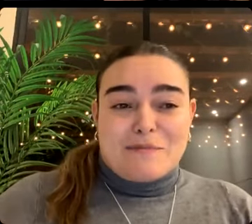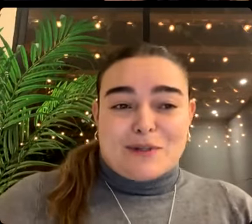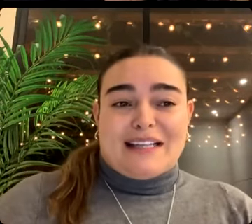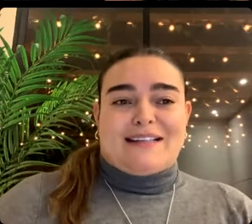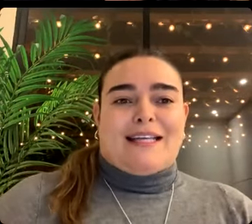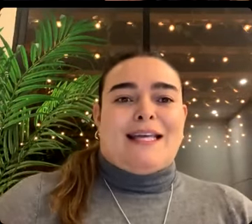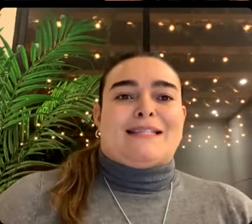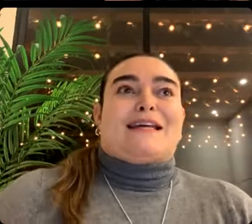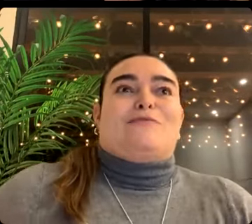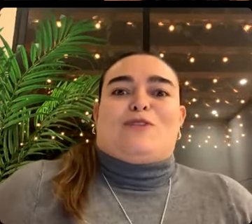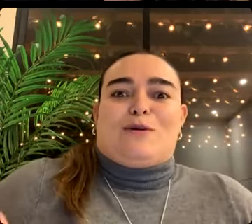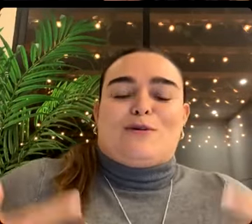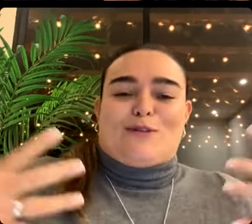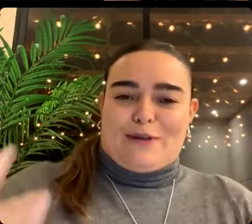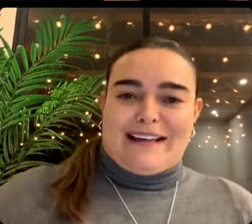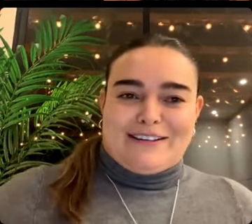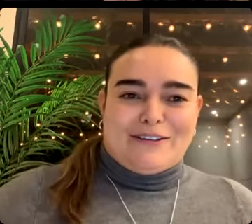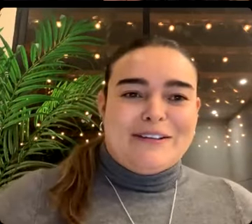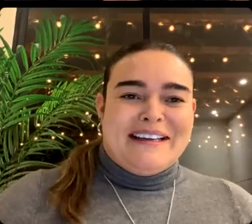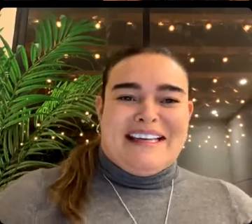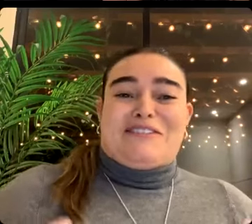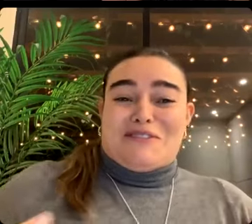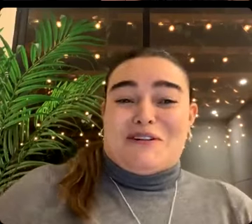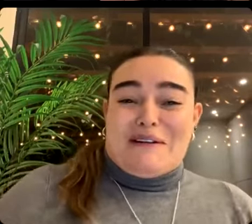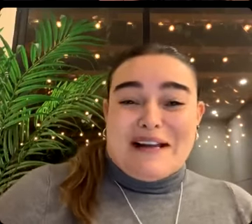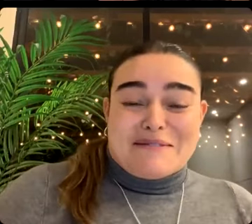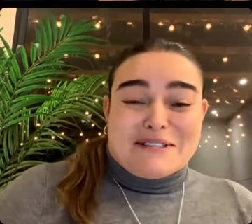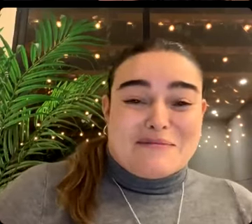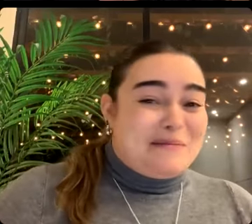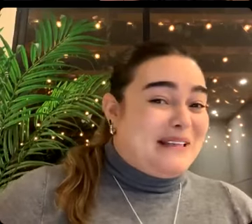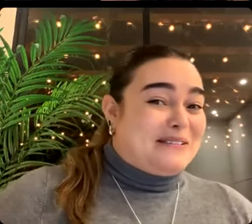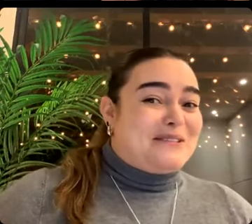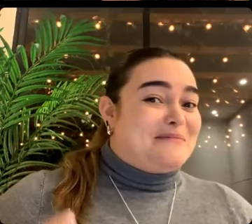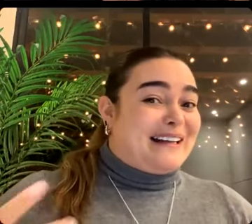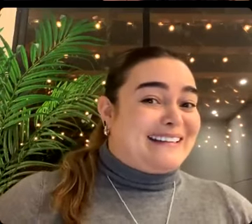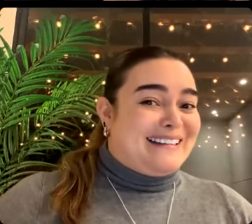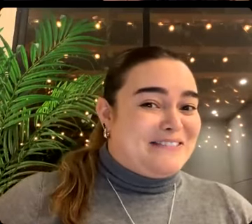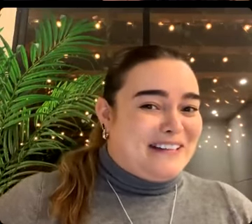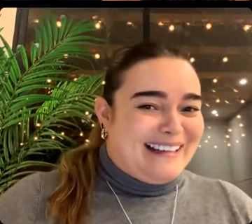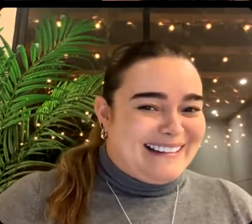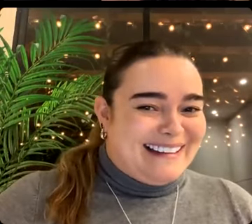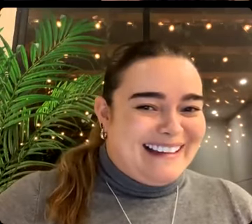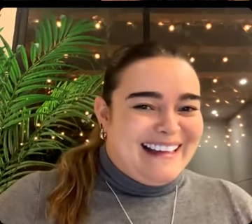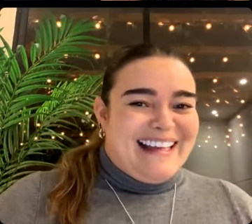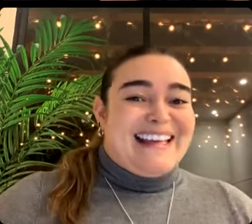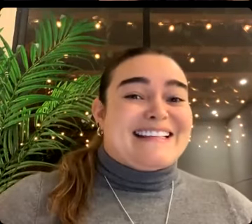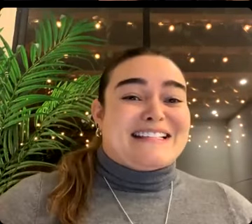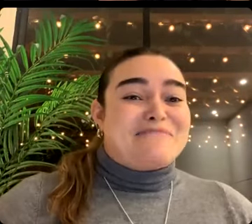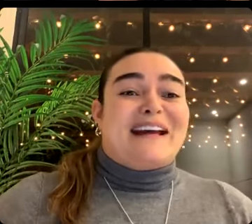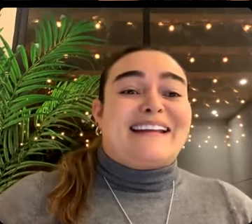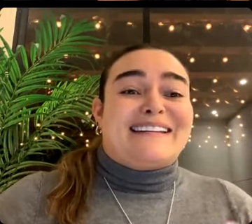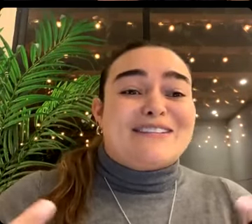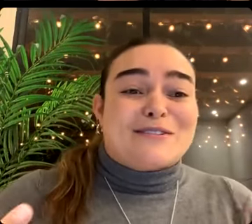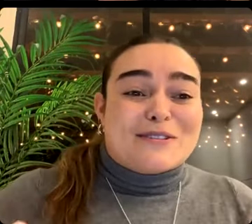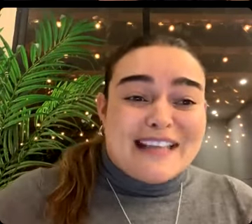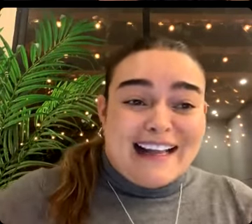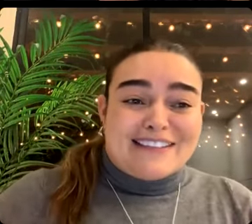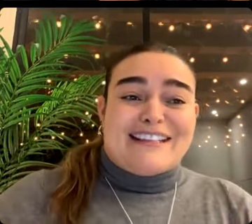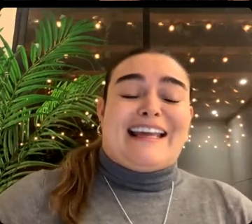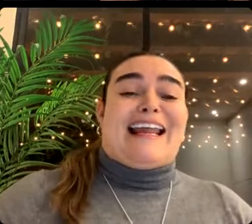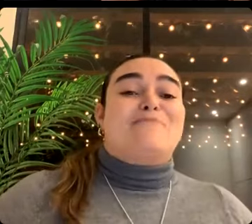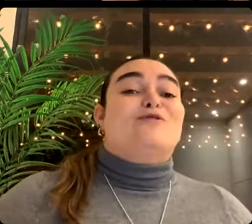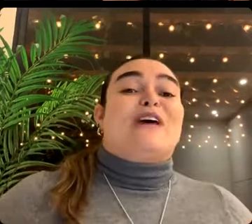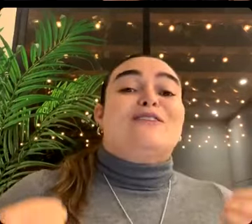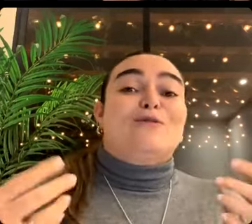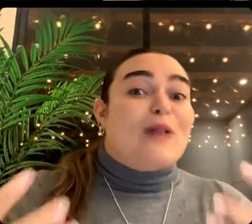más importante, y estamos incursionando, y tú y yo lo hablábamos en un momento, en un marketing diferente, y es ese marketing social